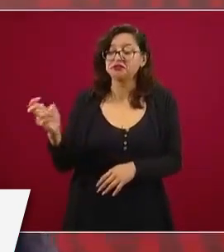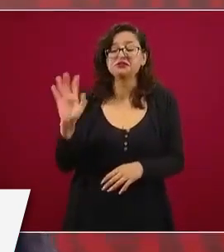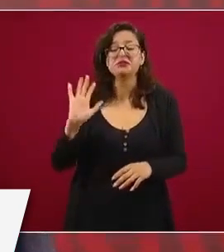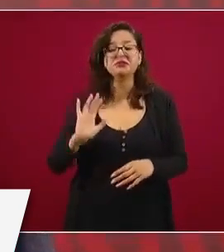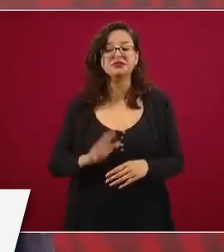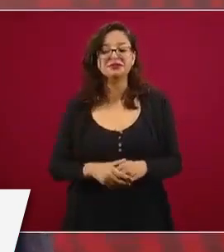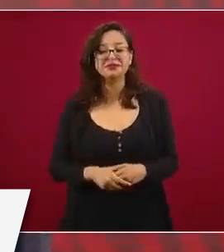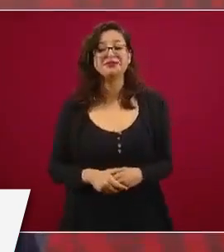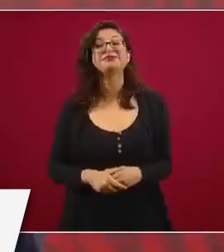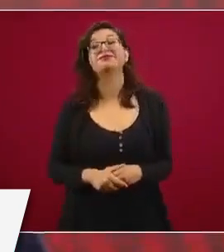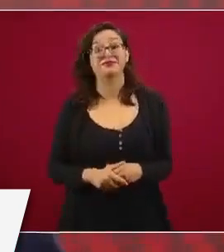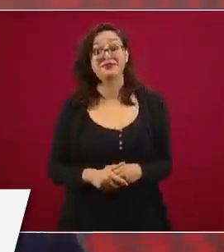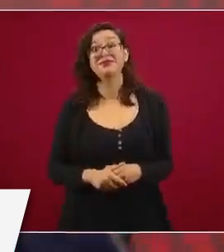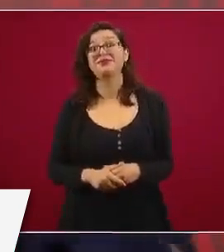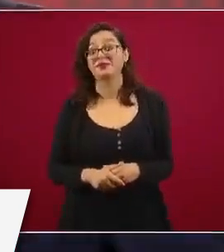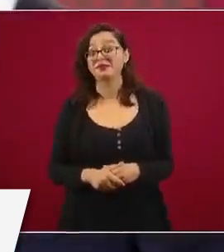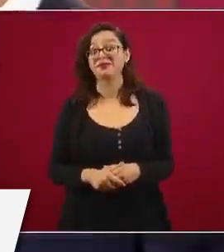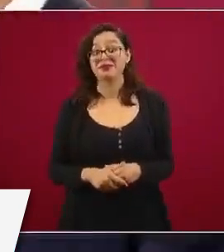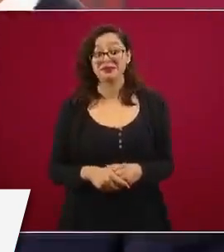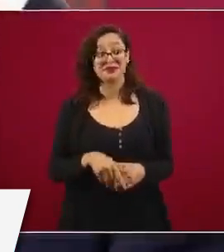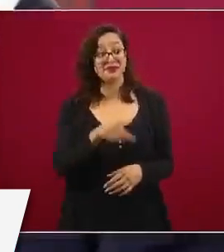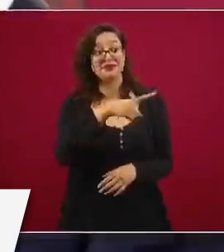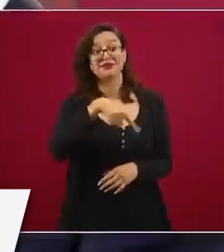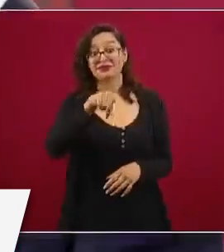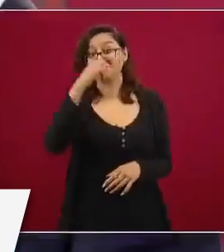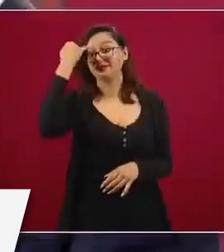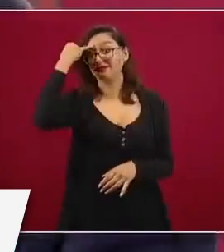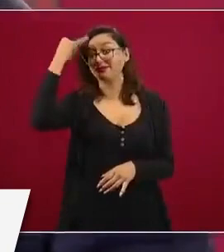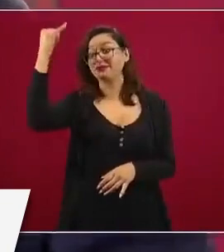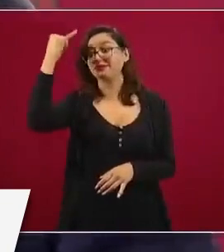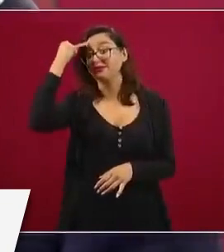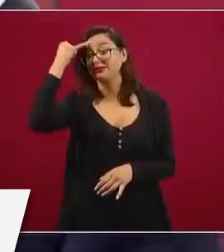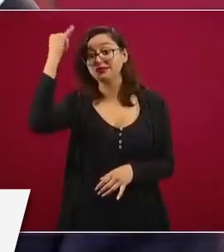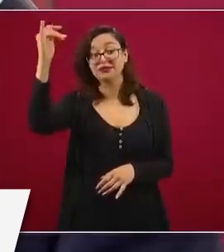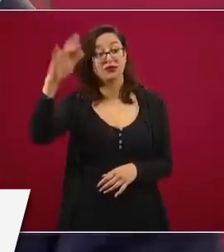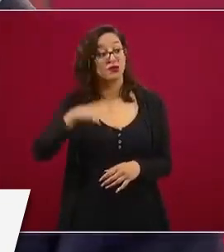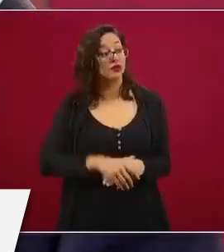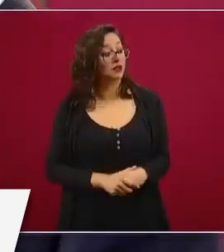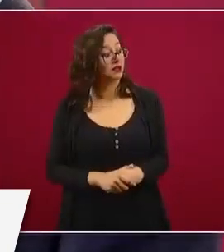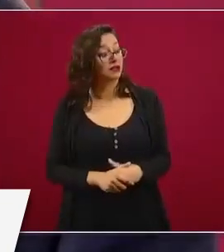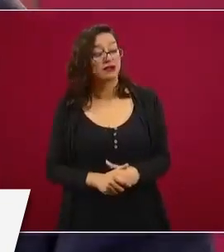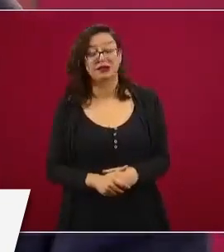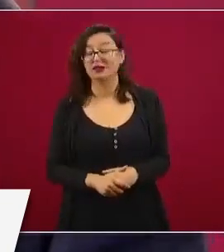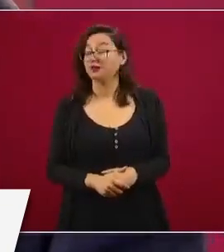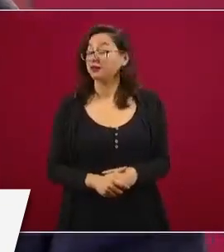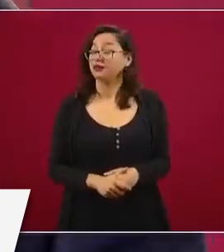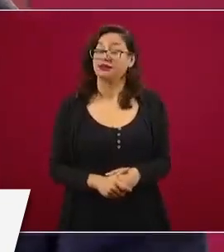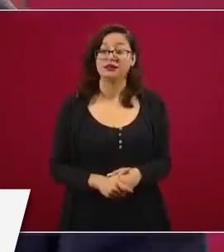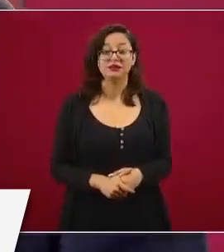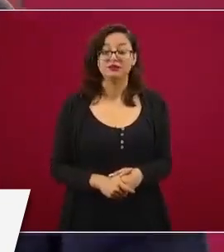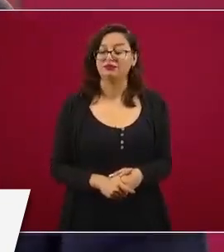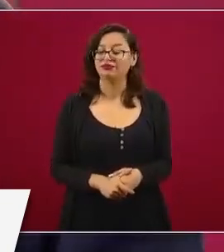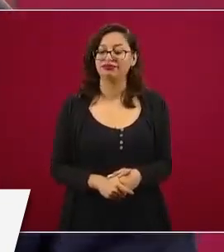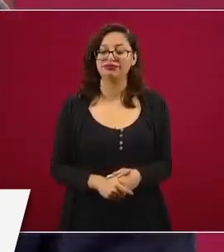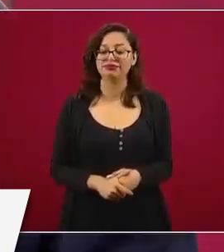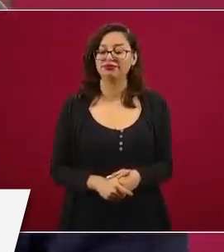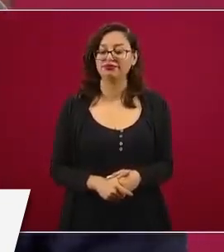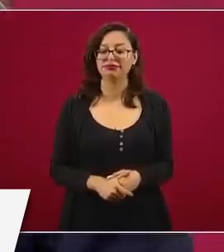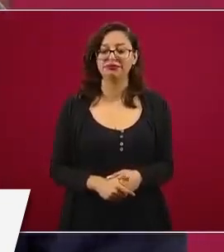Y todavía se avientan más cosas. No alcanzan ni siquiera